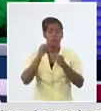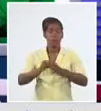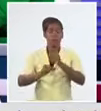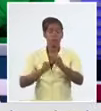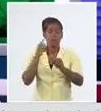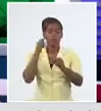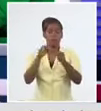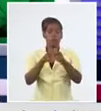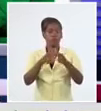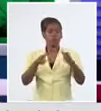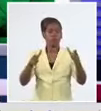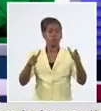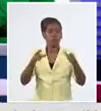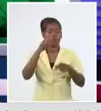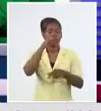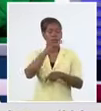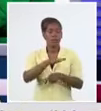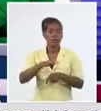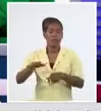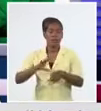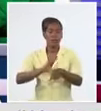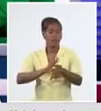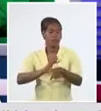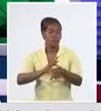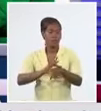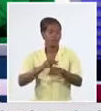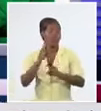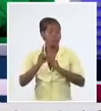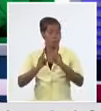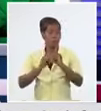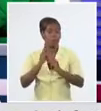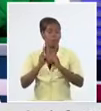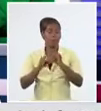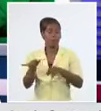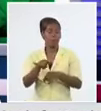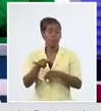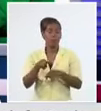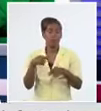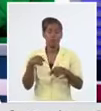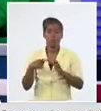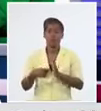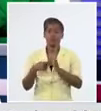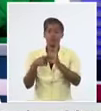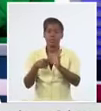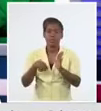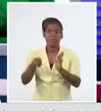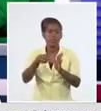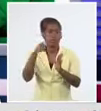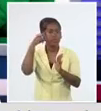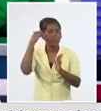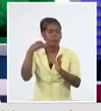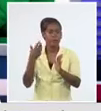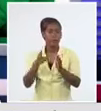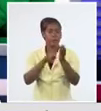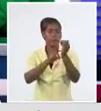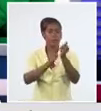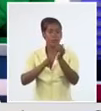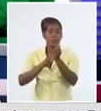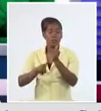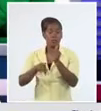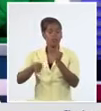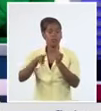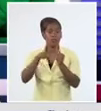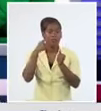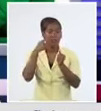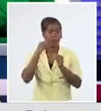el número de pacientes pediátricos, pero es bueno que aclaremos que son provincias que, al igual que el país, vienen haciendo un